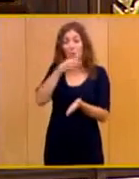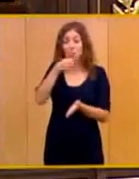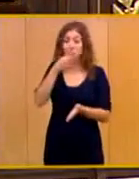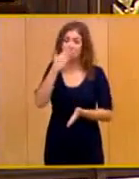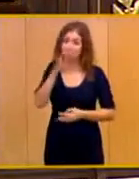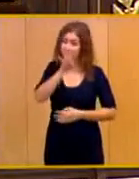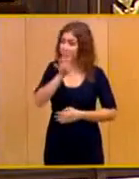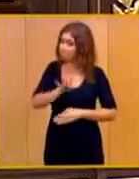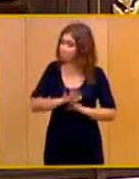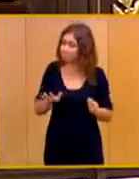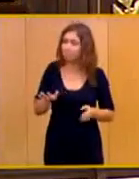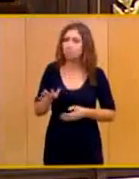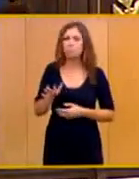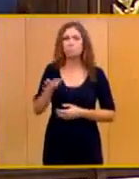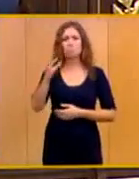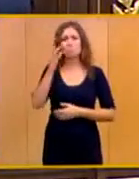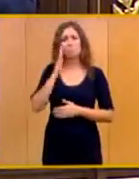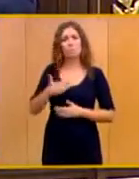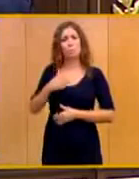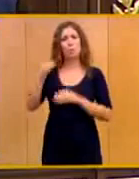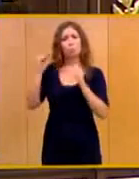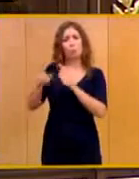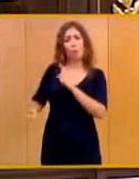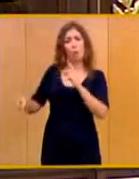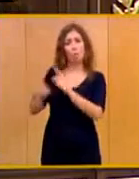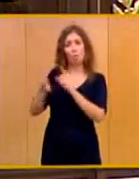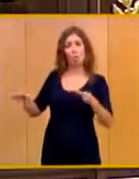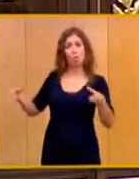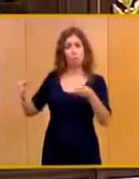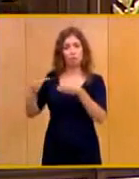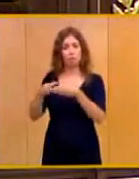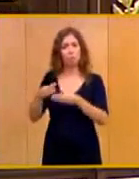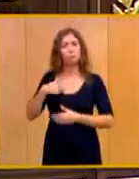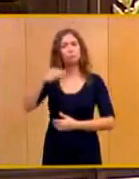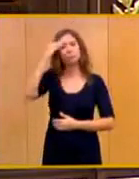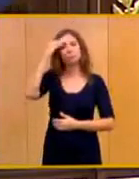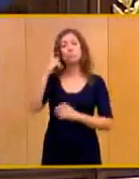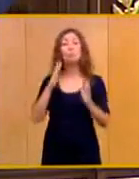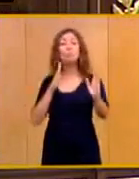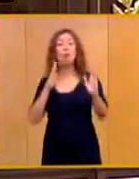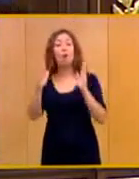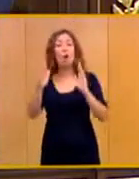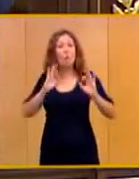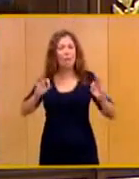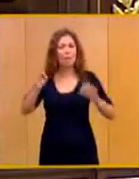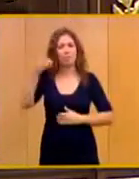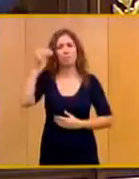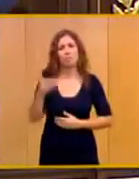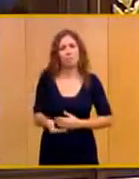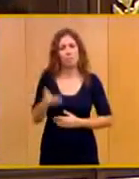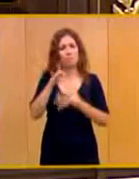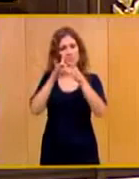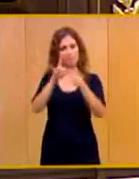que desarrolla la oposición, estuviera dispuesto en un momento tan importante para España, para